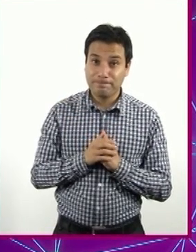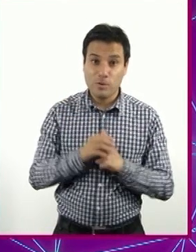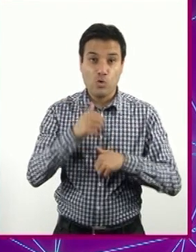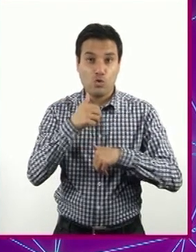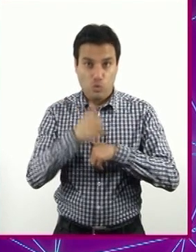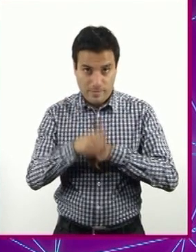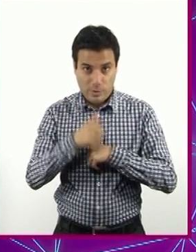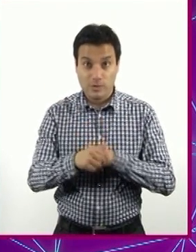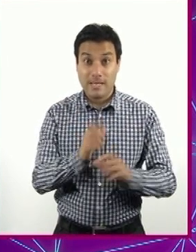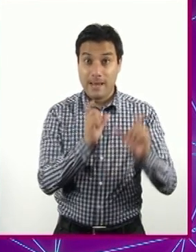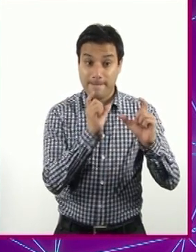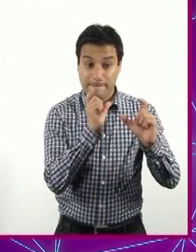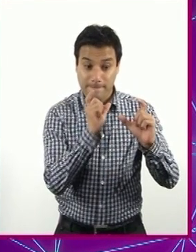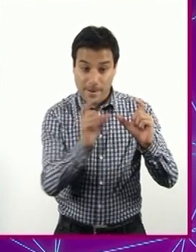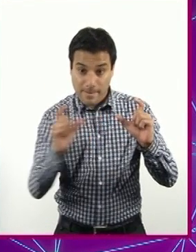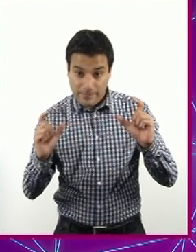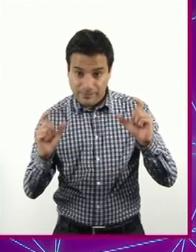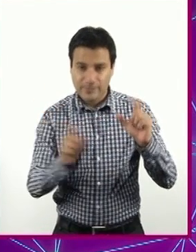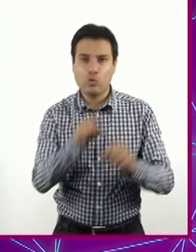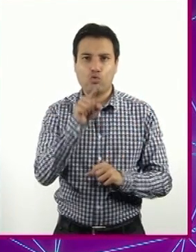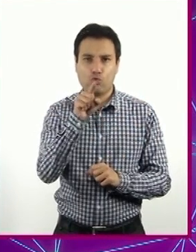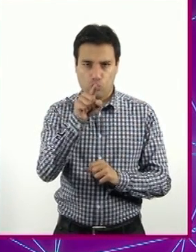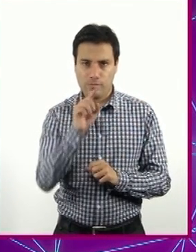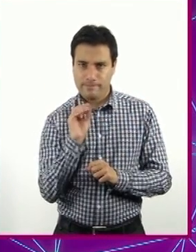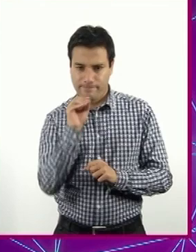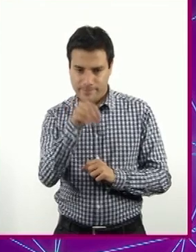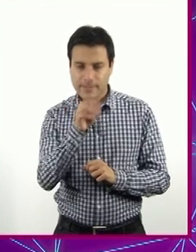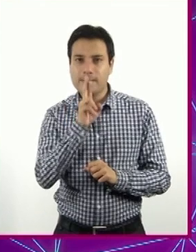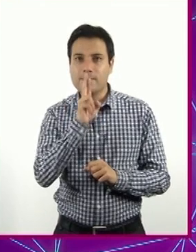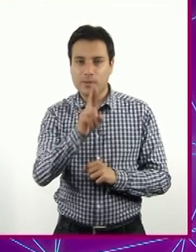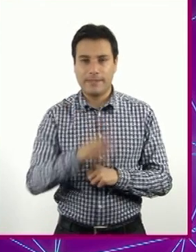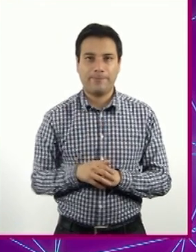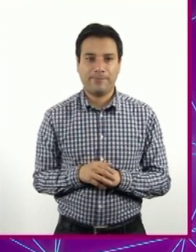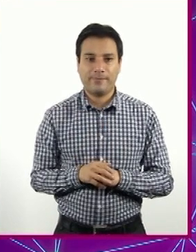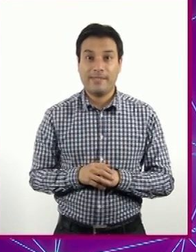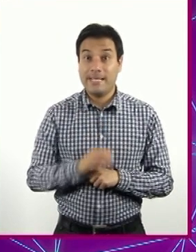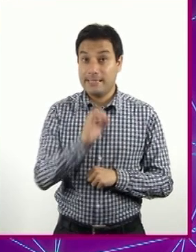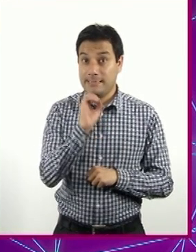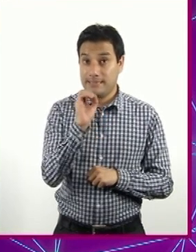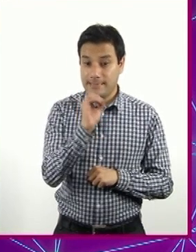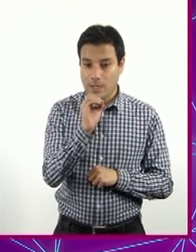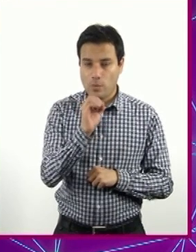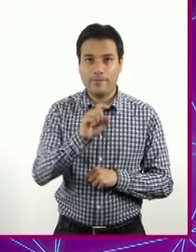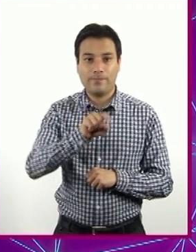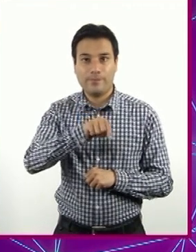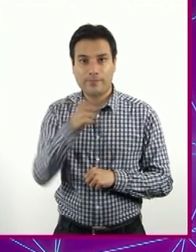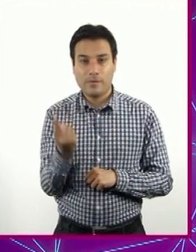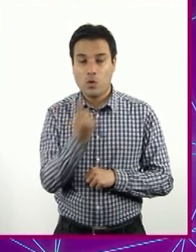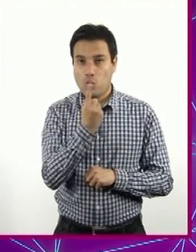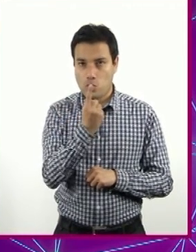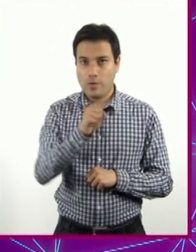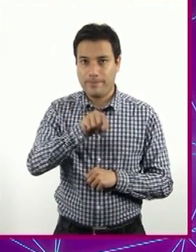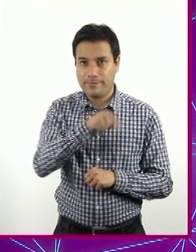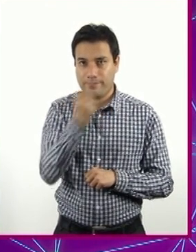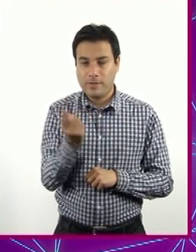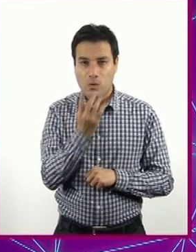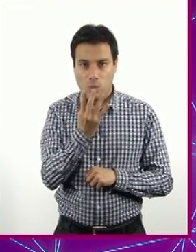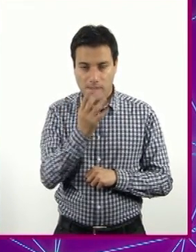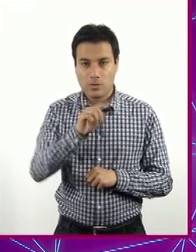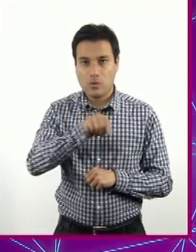sucesiones. La primera sucesión es la siguiente. 0, 1,